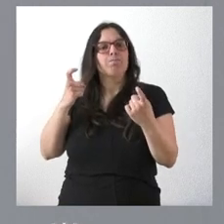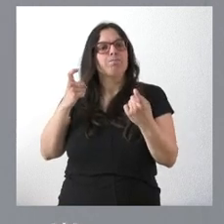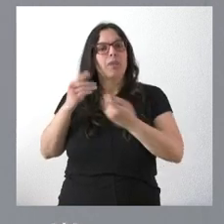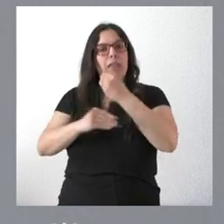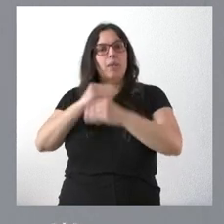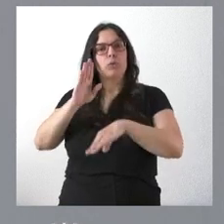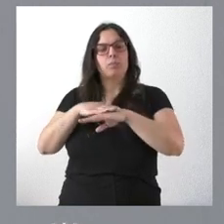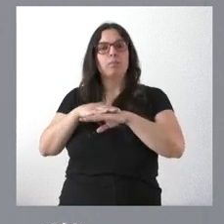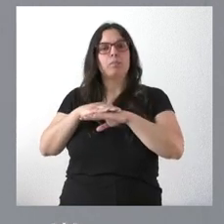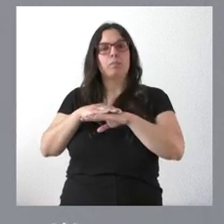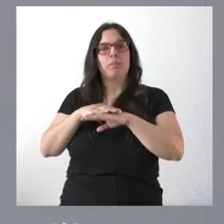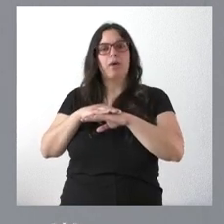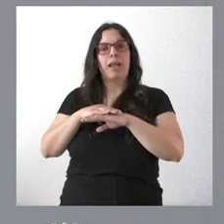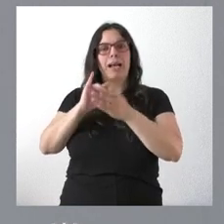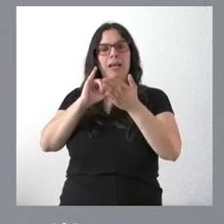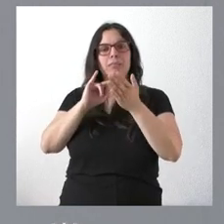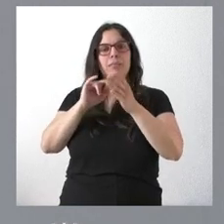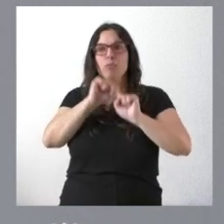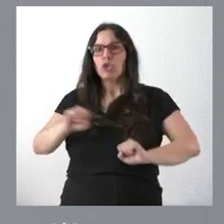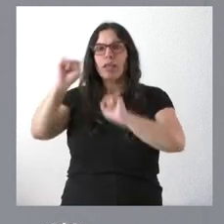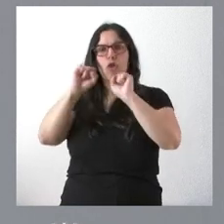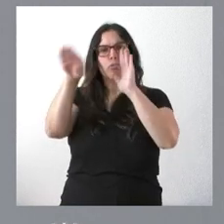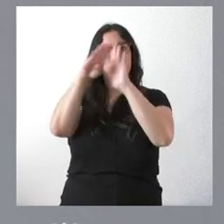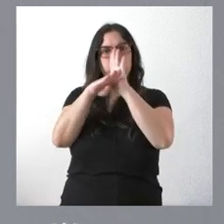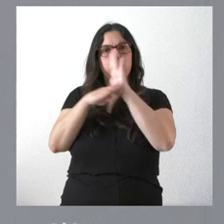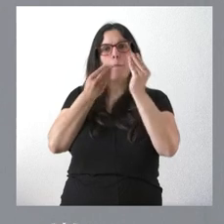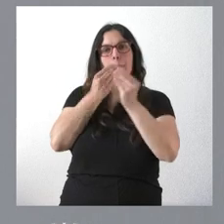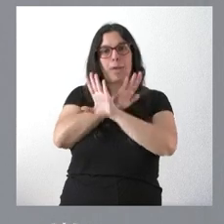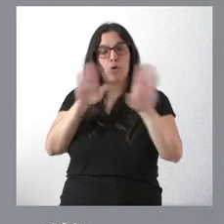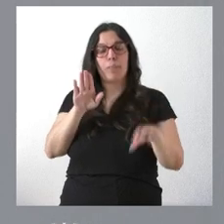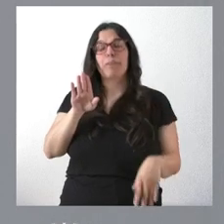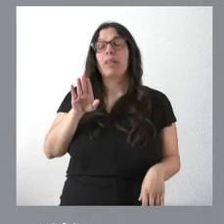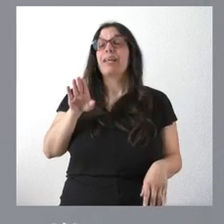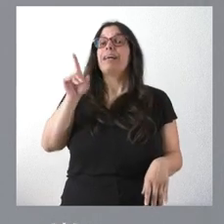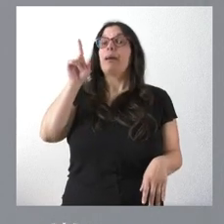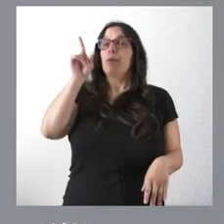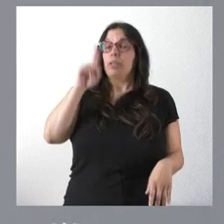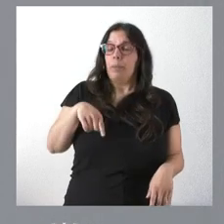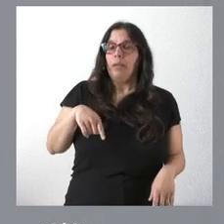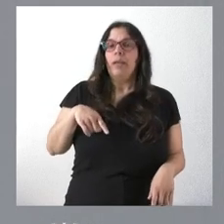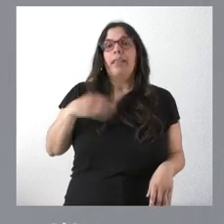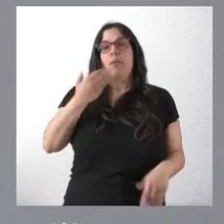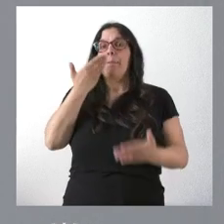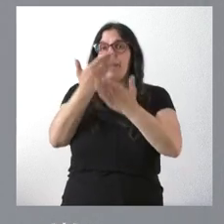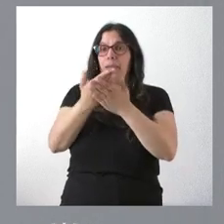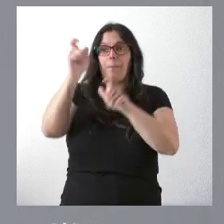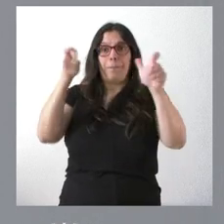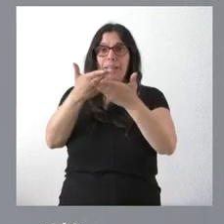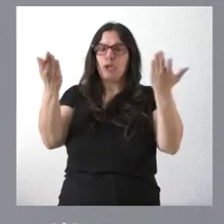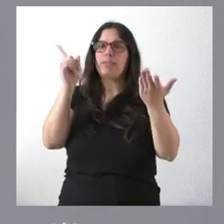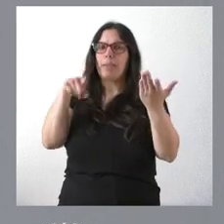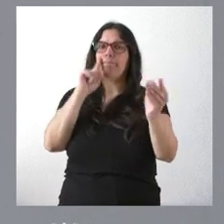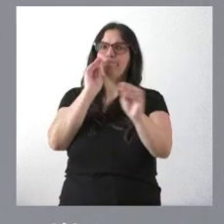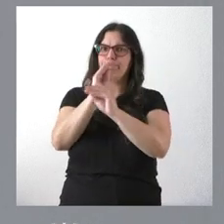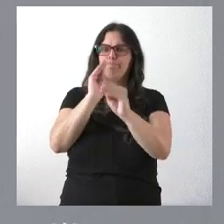establecer los mejores mecanismos de protección. Junto a eso, hay que insistir nuevamente en la prudencia por parte de los ciudadanos, porque la mayor